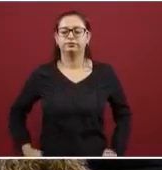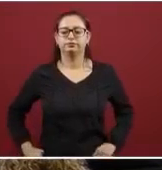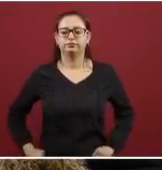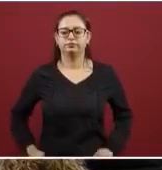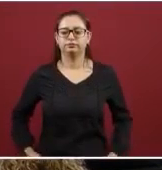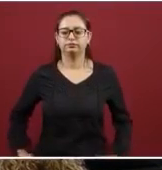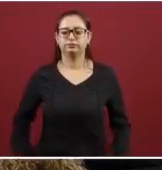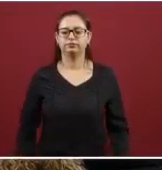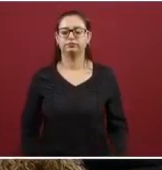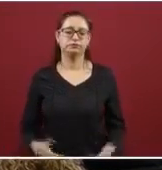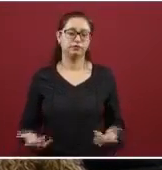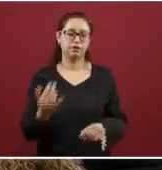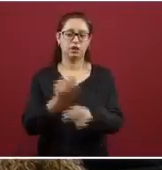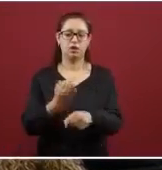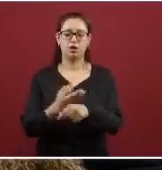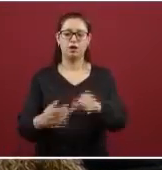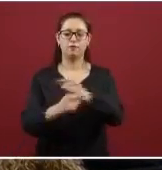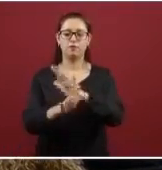básicamente la información.